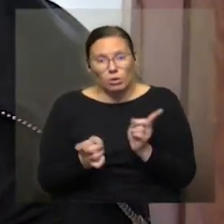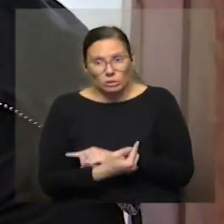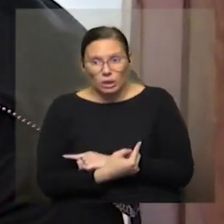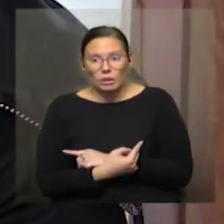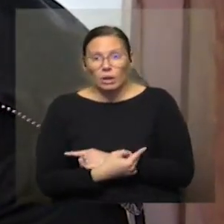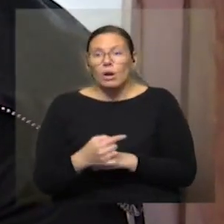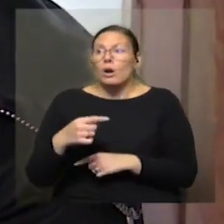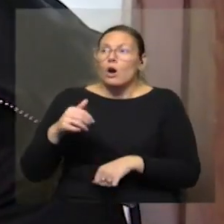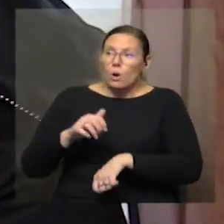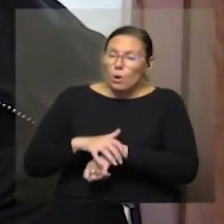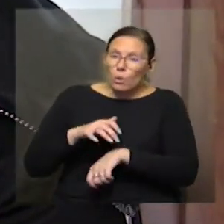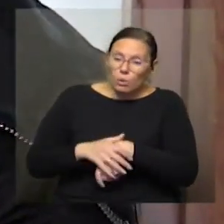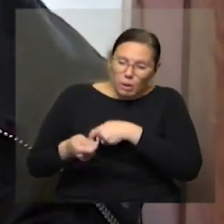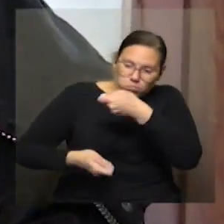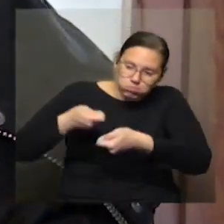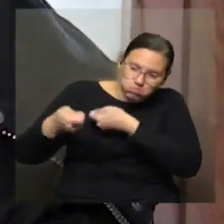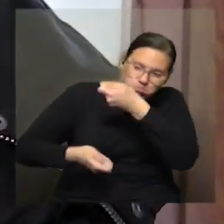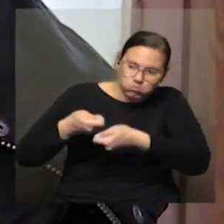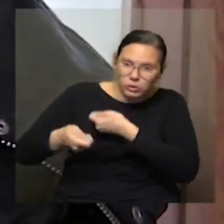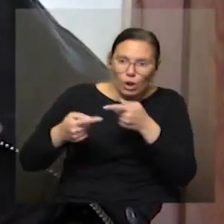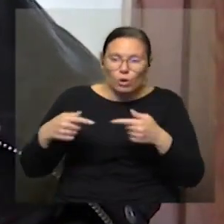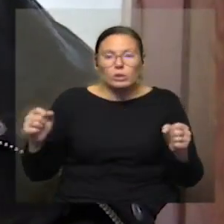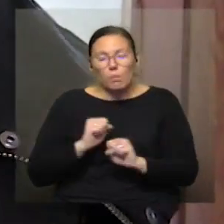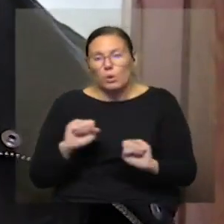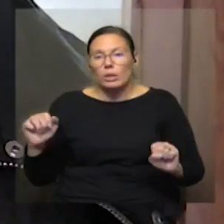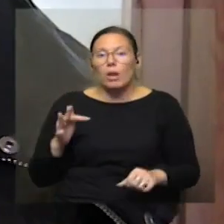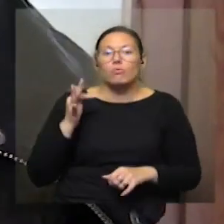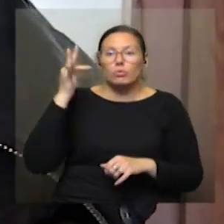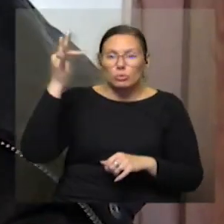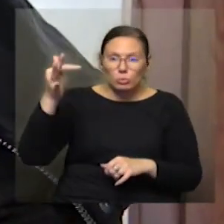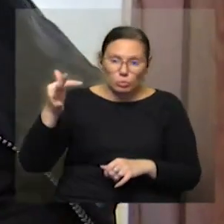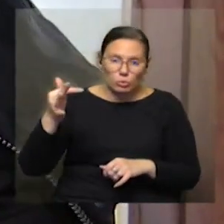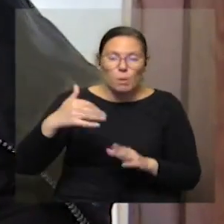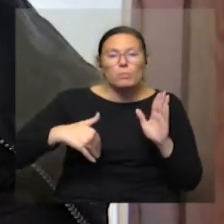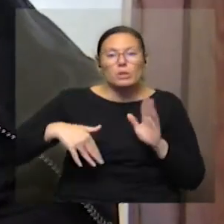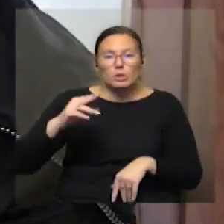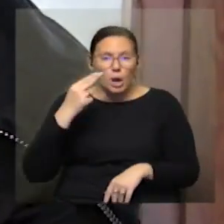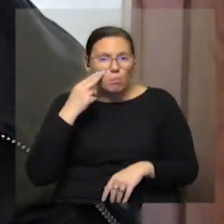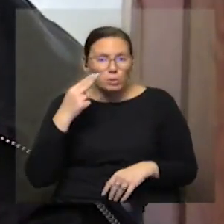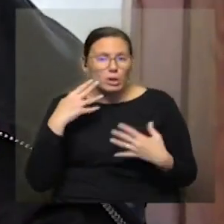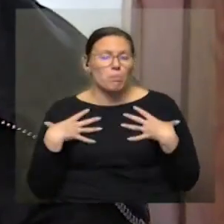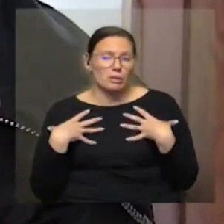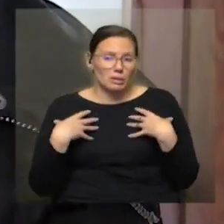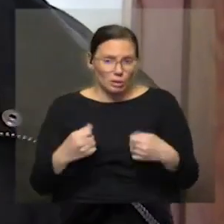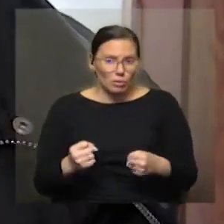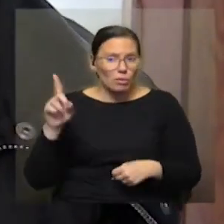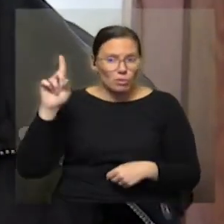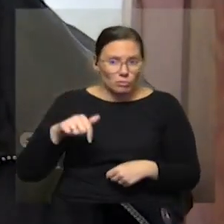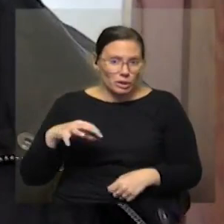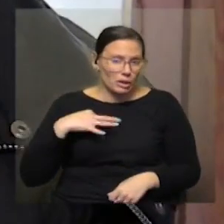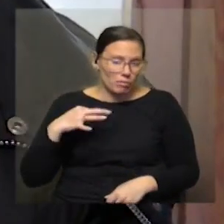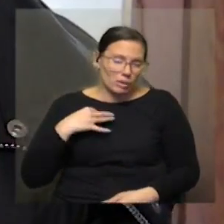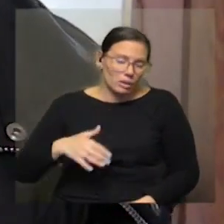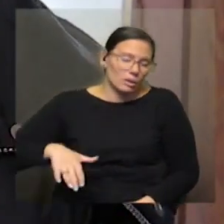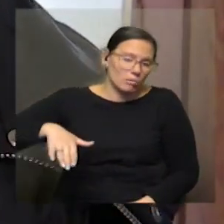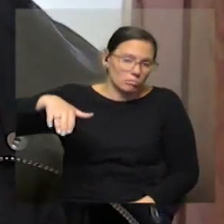raíz de intervenciones va a acarrear posiblemente en la gran mayoría de los casos muchos problemas de salud durante toda su vida